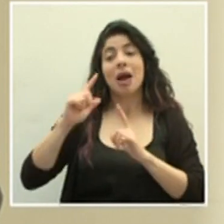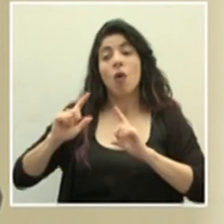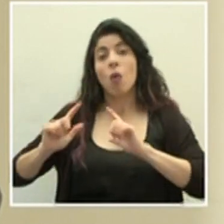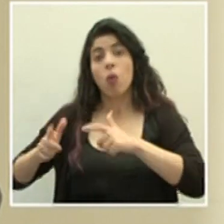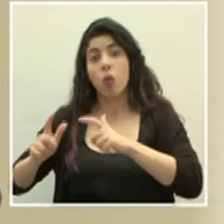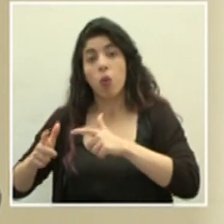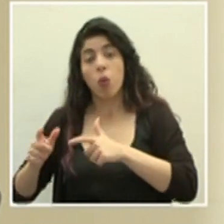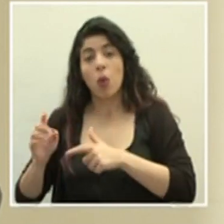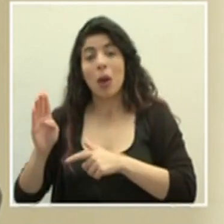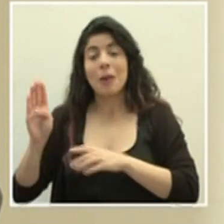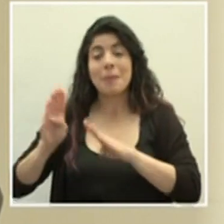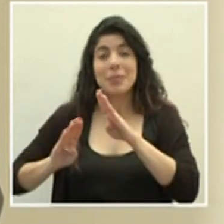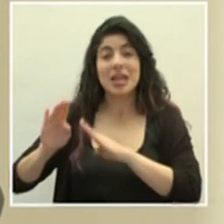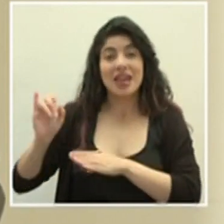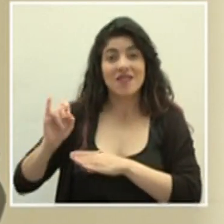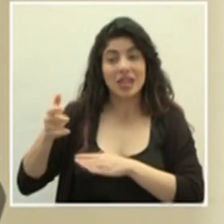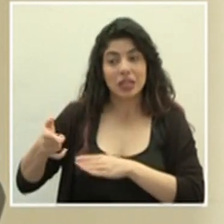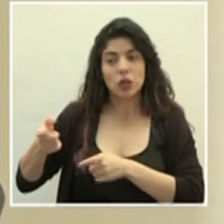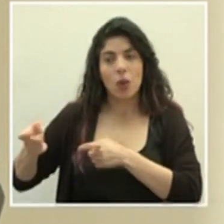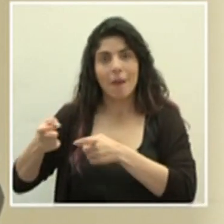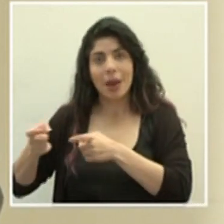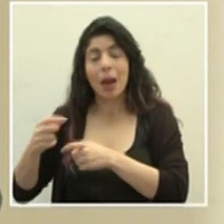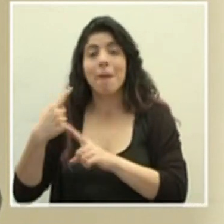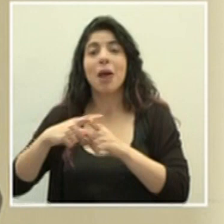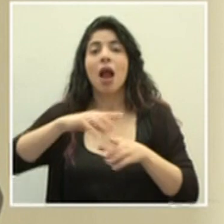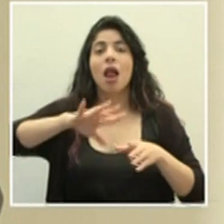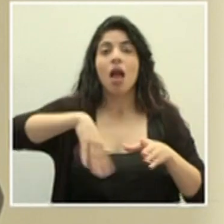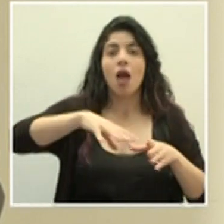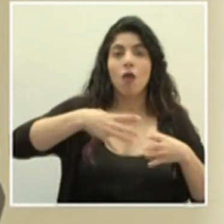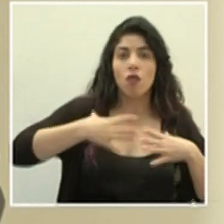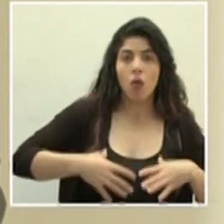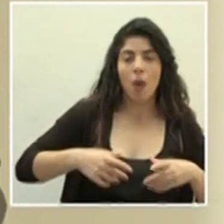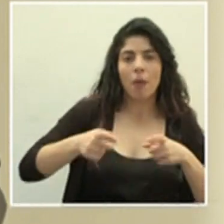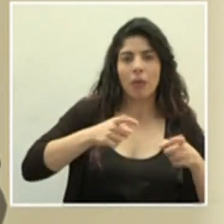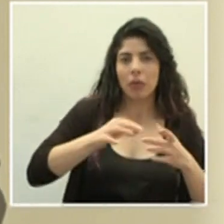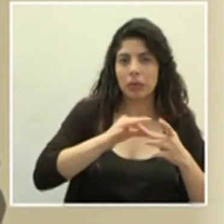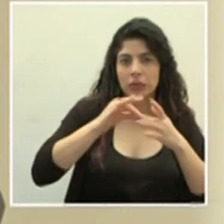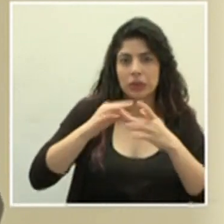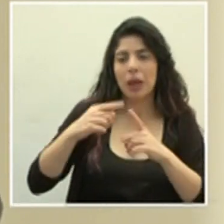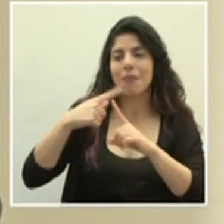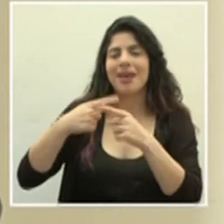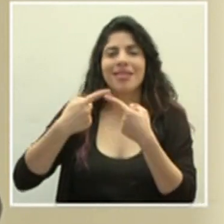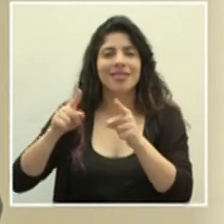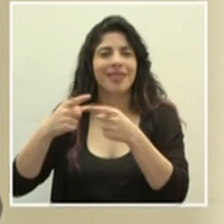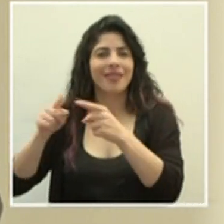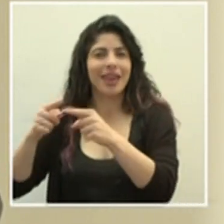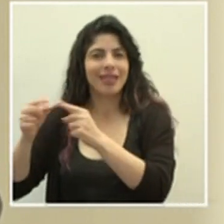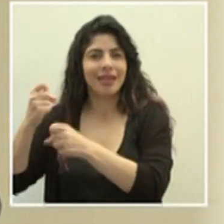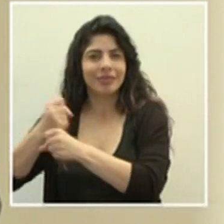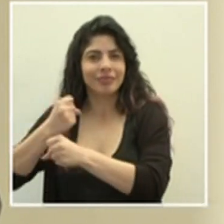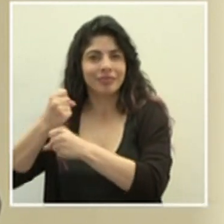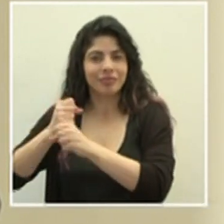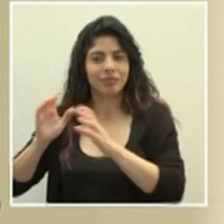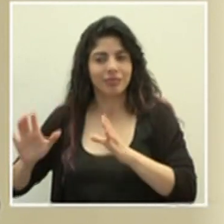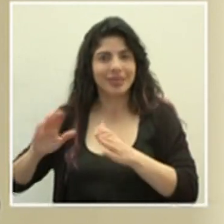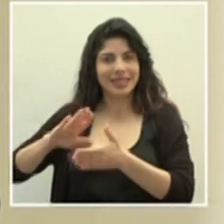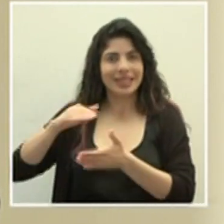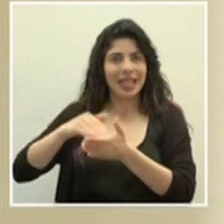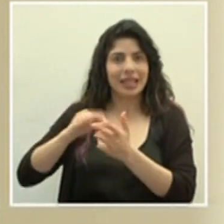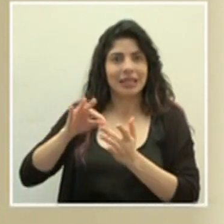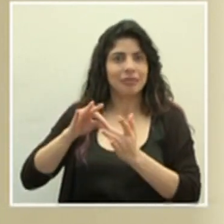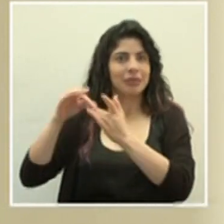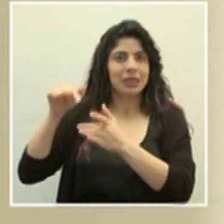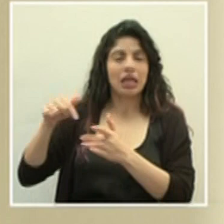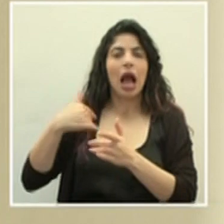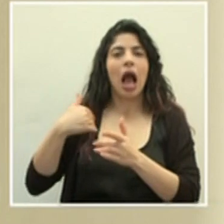desechos bioinfecciosos como para el manejo de la lavandería y otras tareas propias de este tipo de centro de